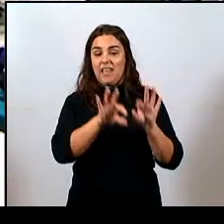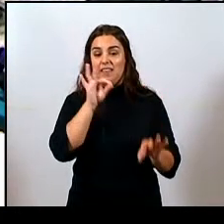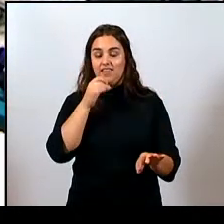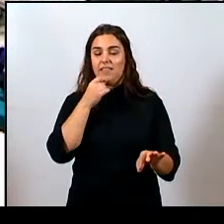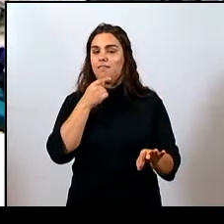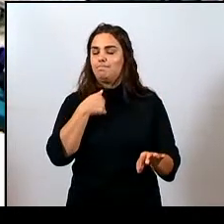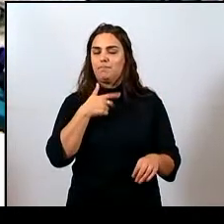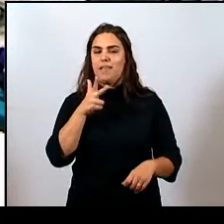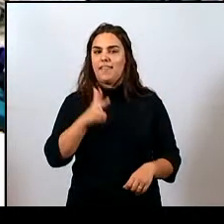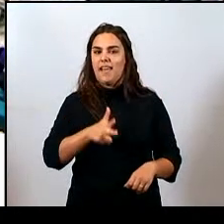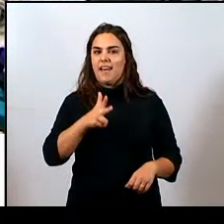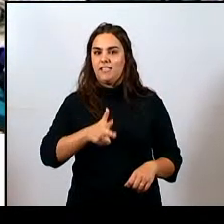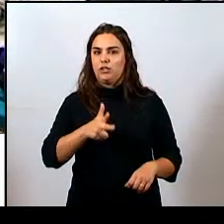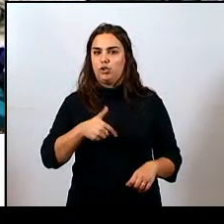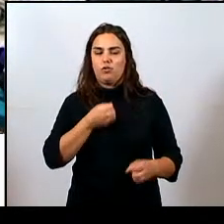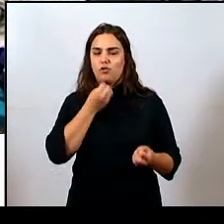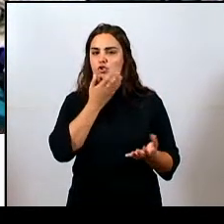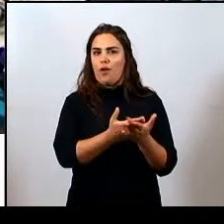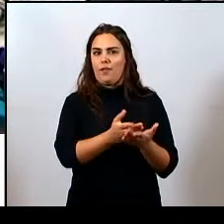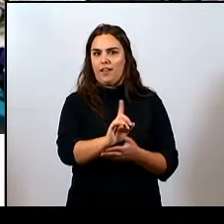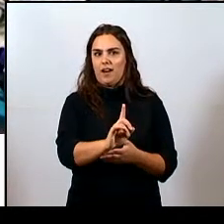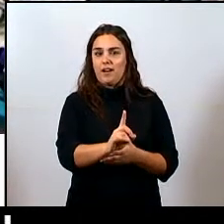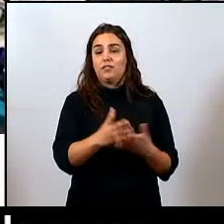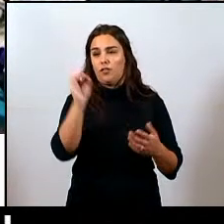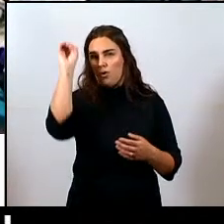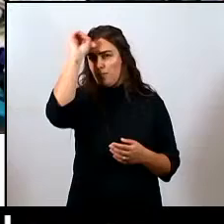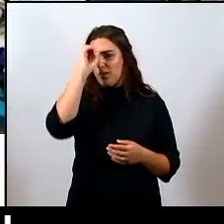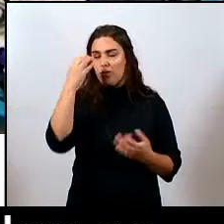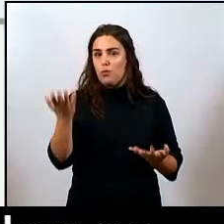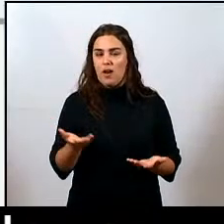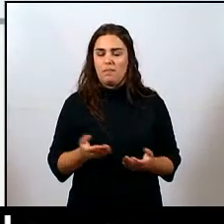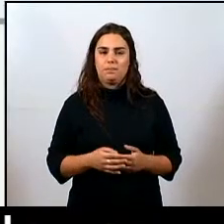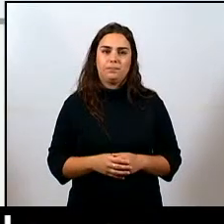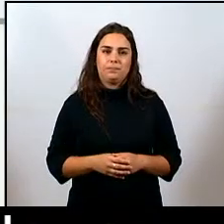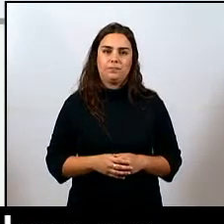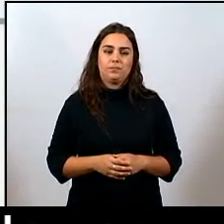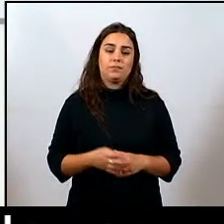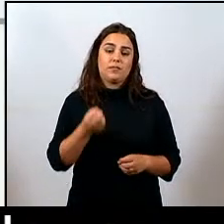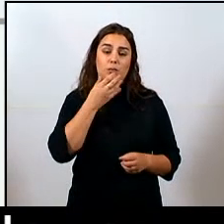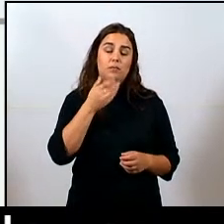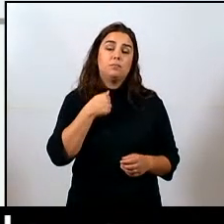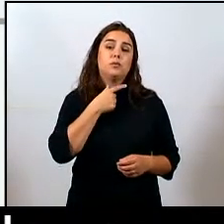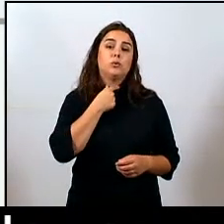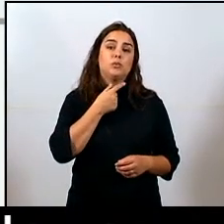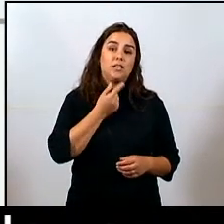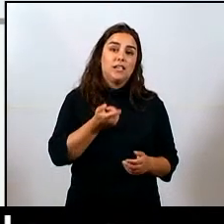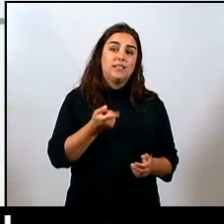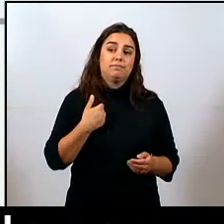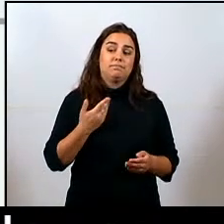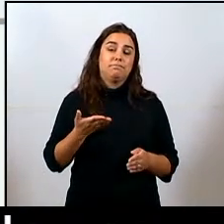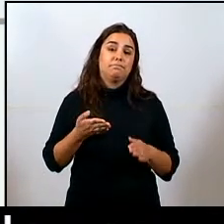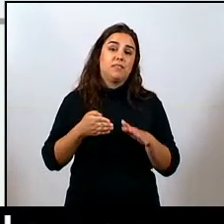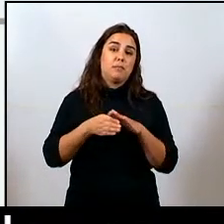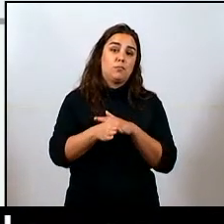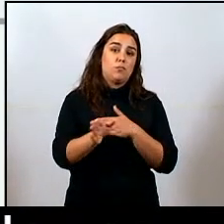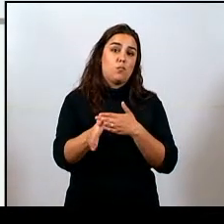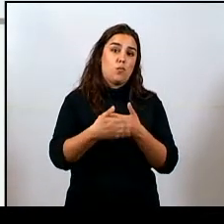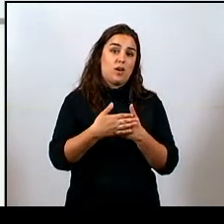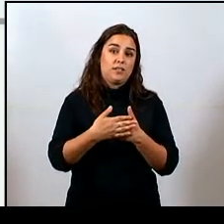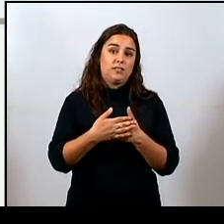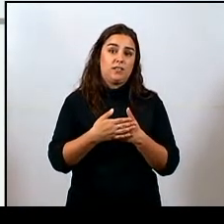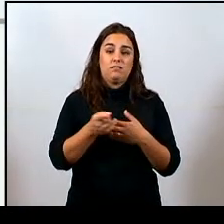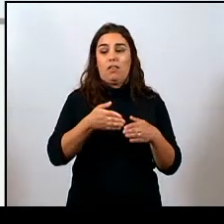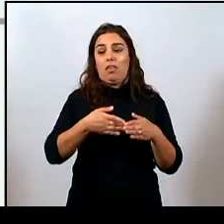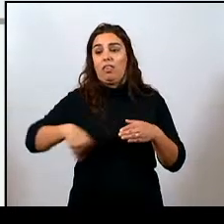acogerse a su derecho a no declarar. ¿Qué opina? Bueno, me ha gustado verle entrar por la puerta y no por el garaje como